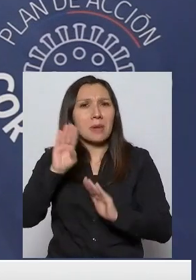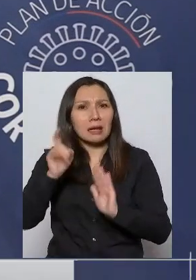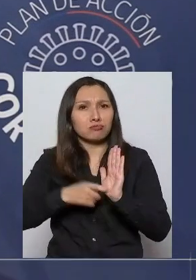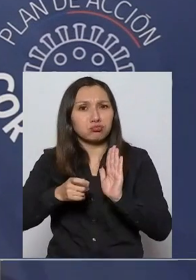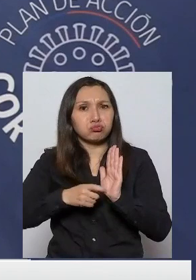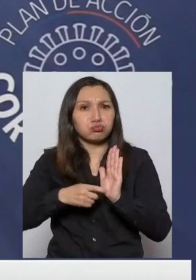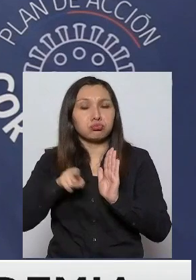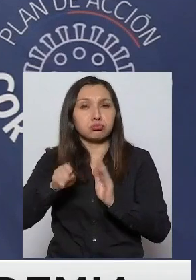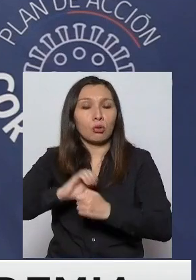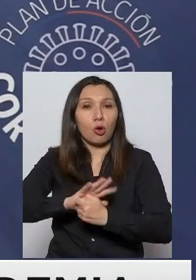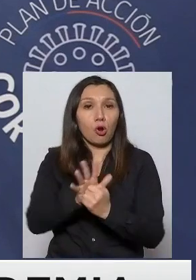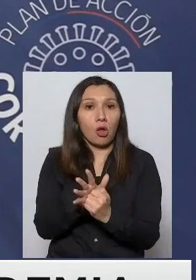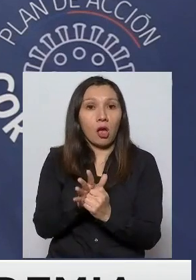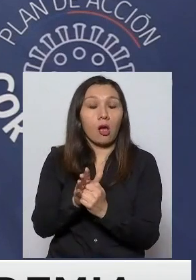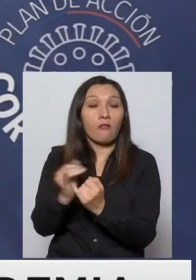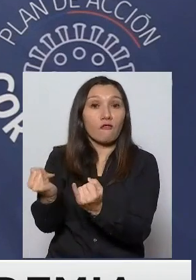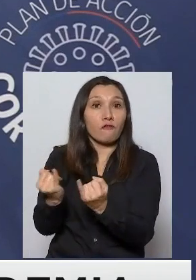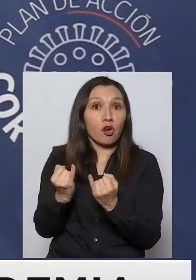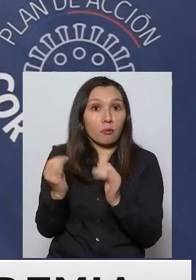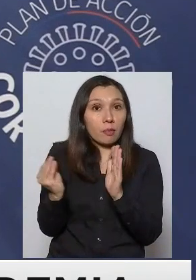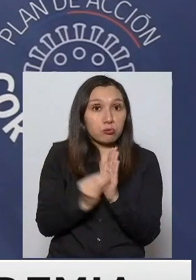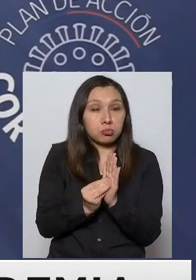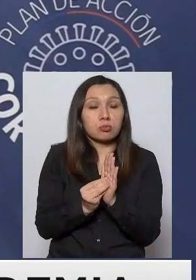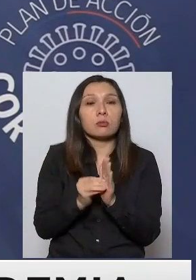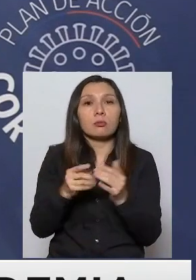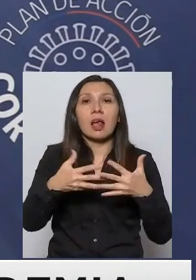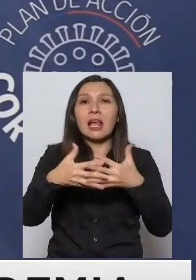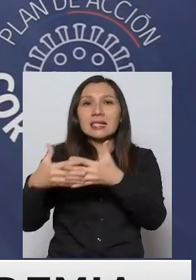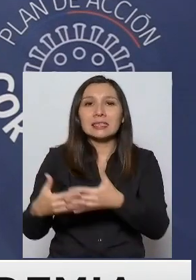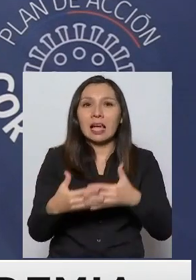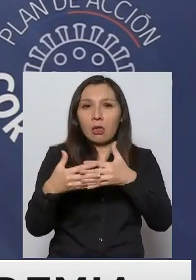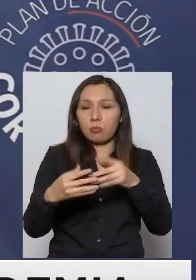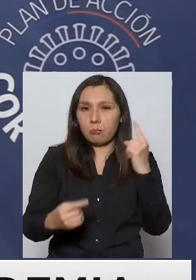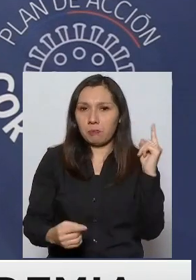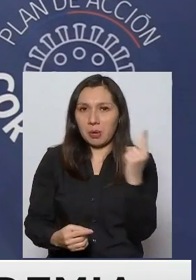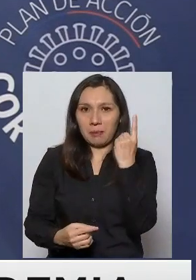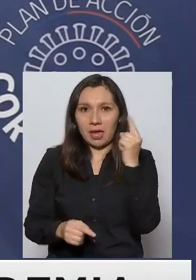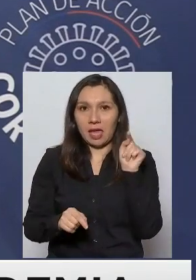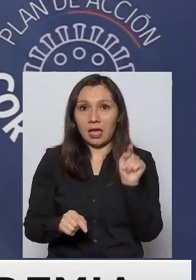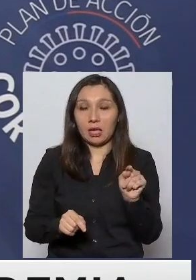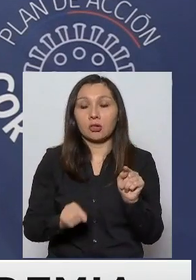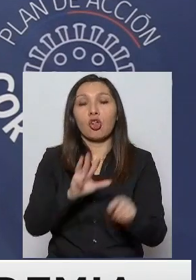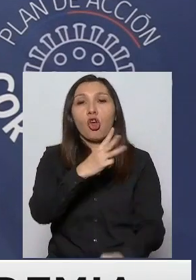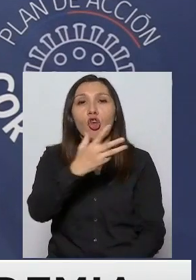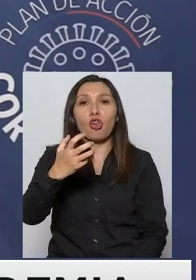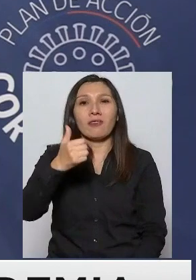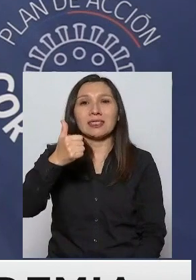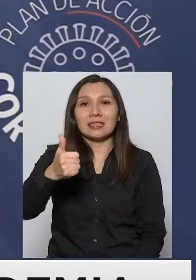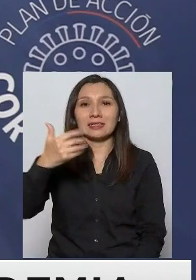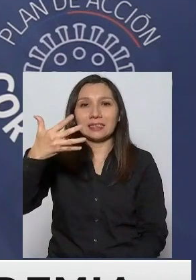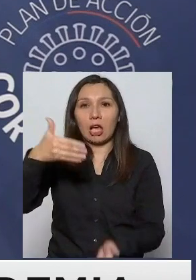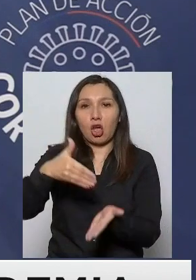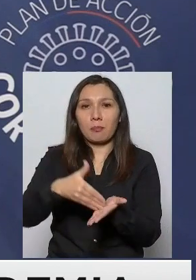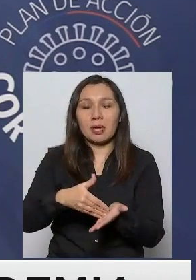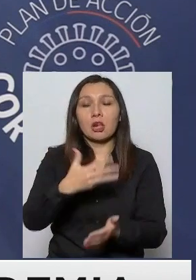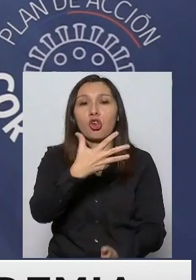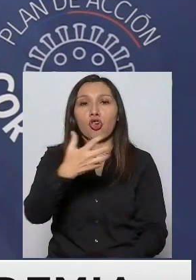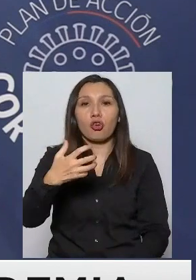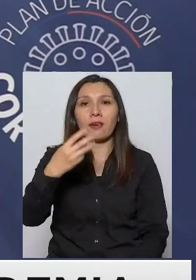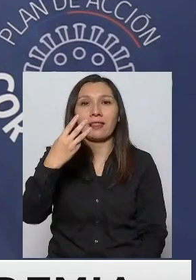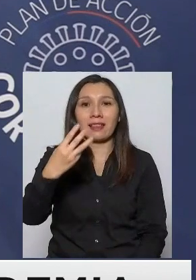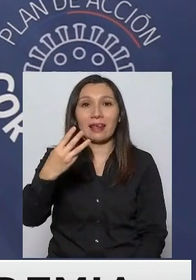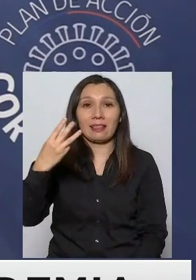número de casos notificados está en eeuu en primer lugar con 965 mil